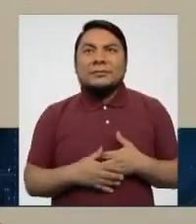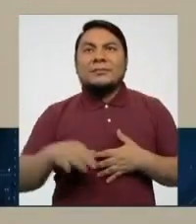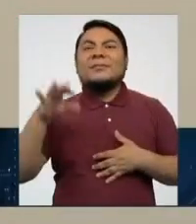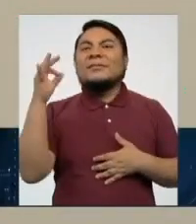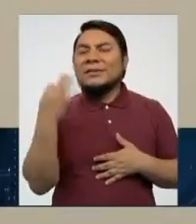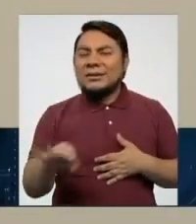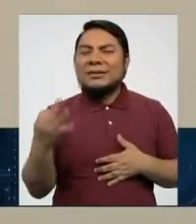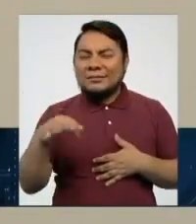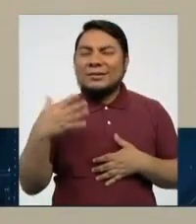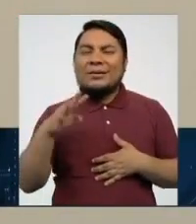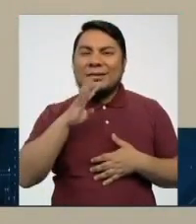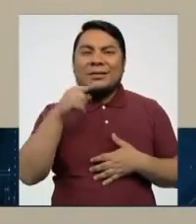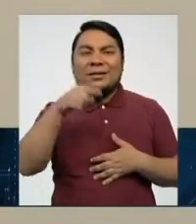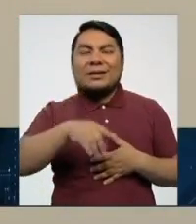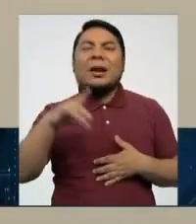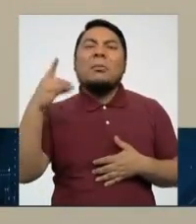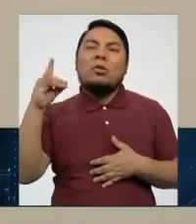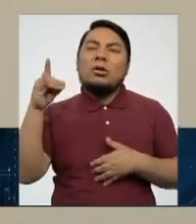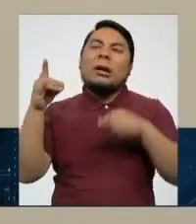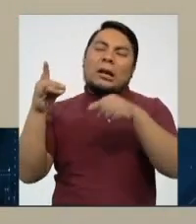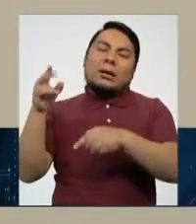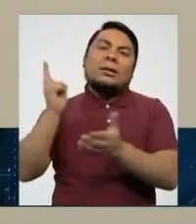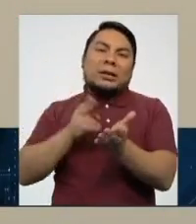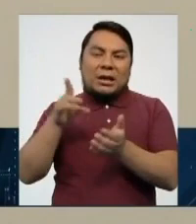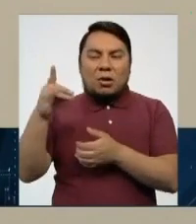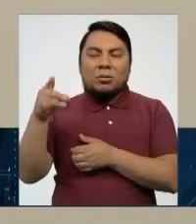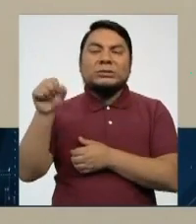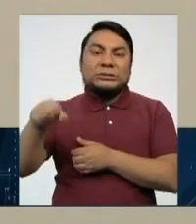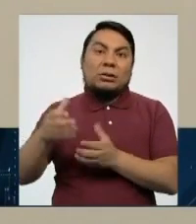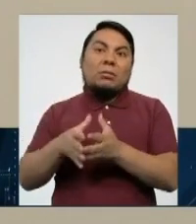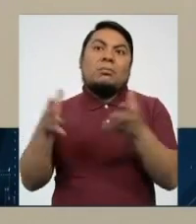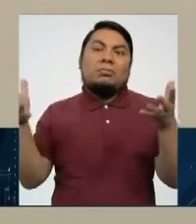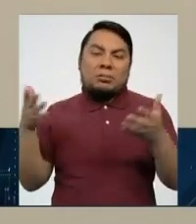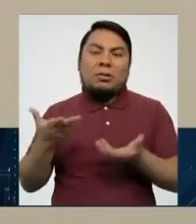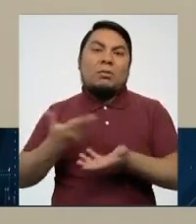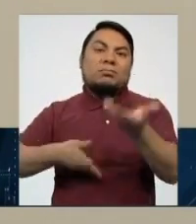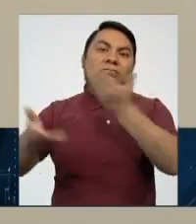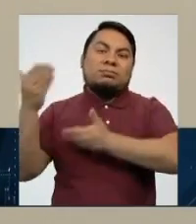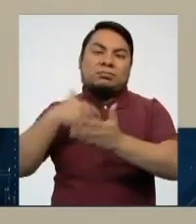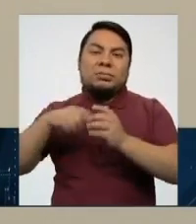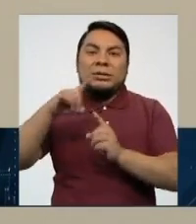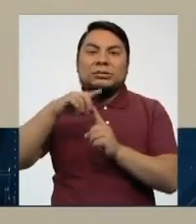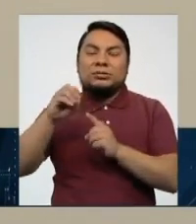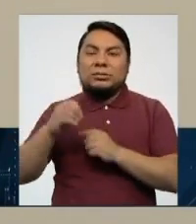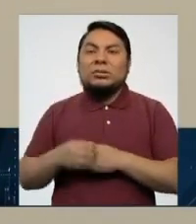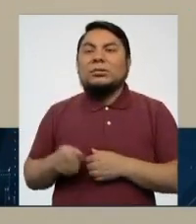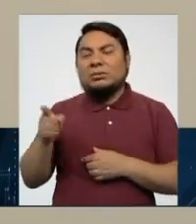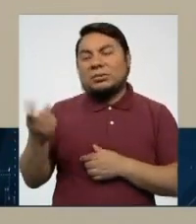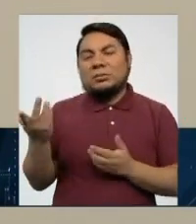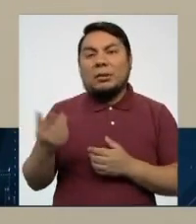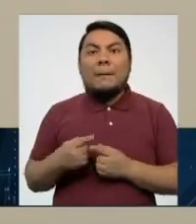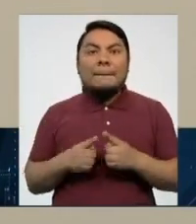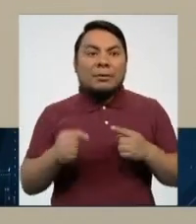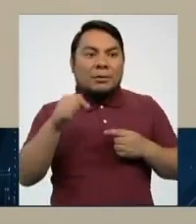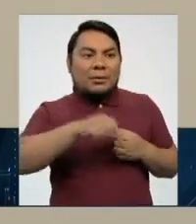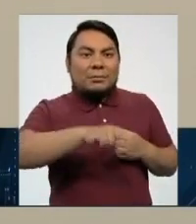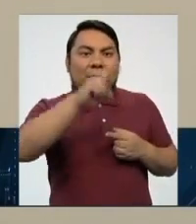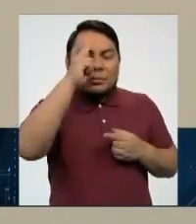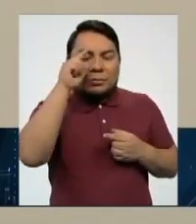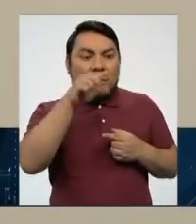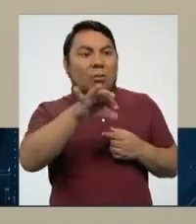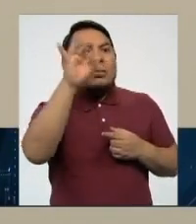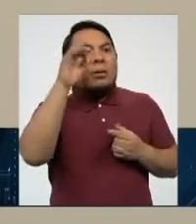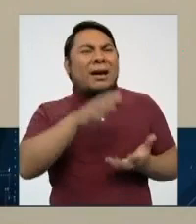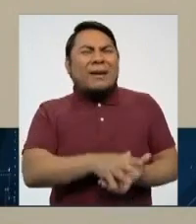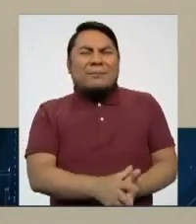se ha hablado pues de Bolivia, ¿no? Que tenía el grande yacimiento, pero como le digo, con una ley bastante baja. En este caso estamos